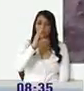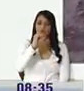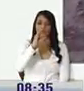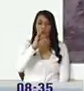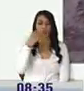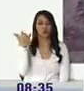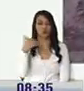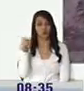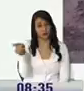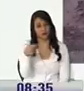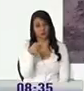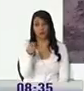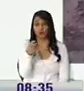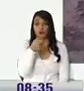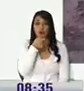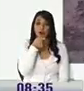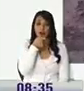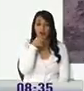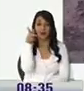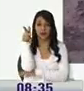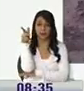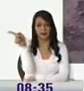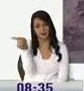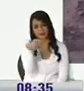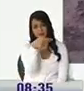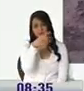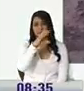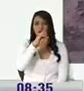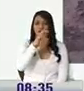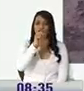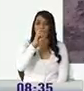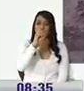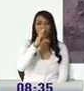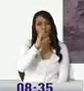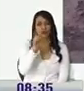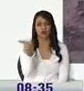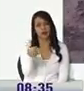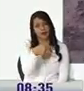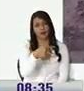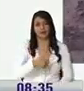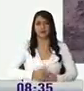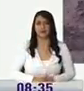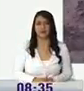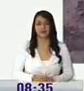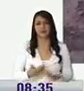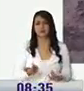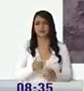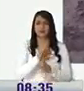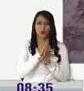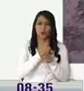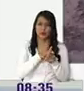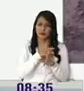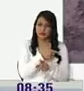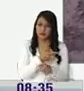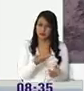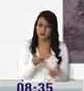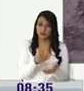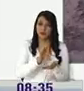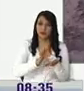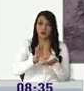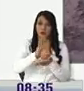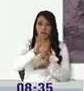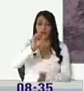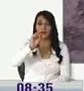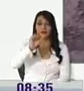un salto tú que tienes cámaras y la posibilidad de irte de reportería Date un salto por ahí Pobrecitos mis vecinos del colegio de La Salle